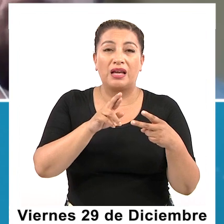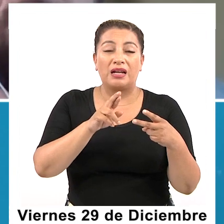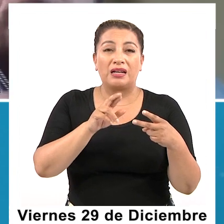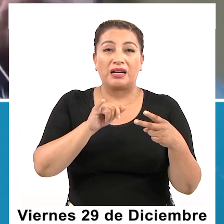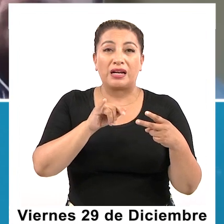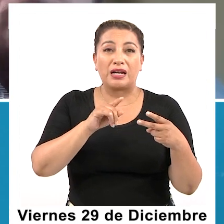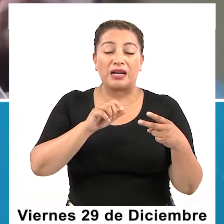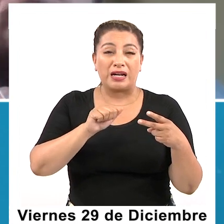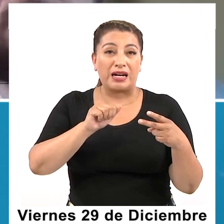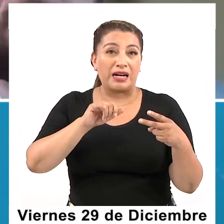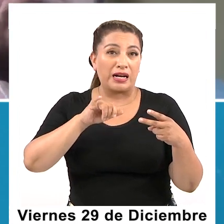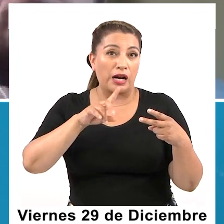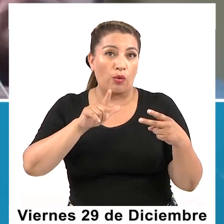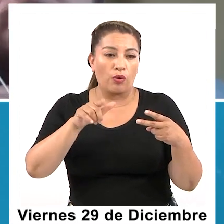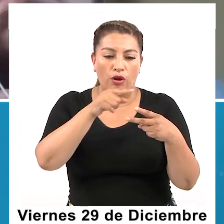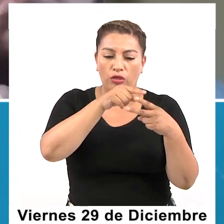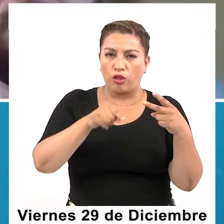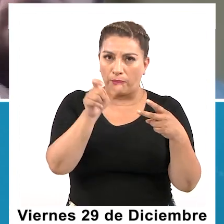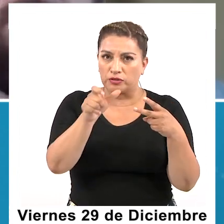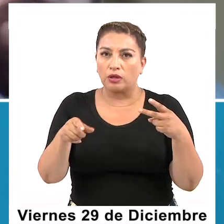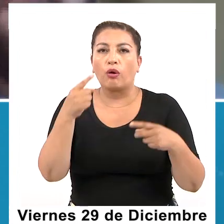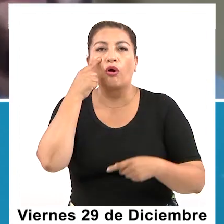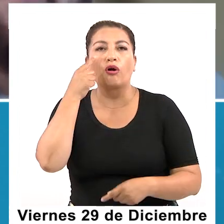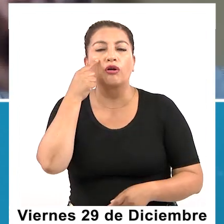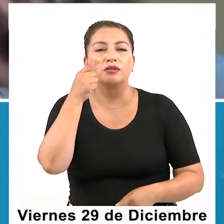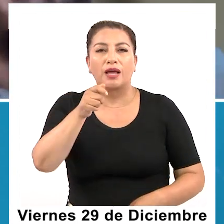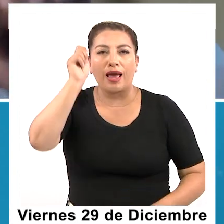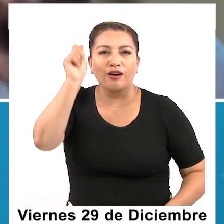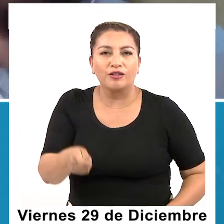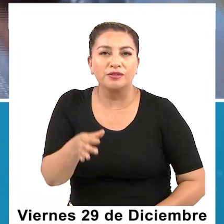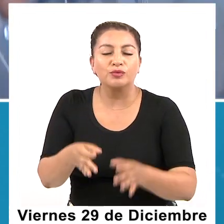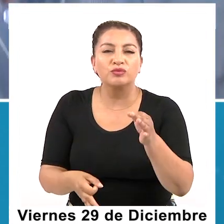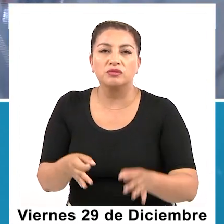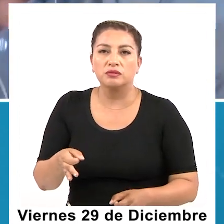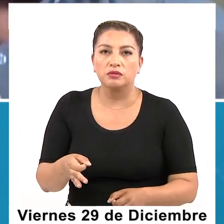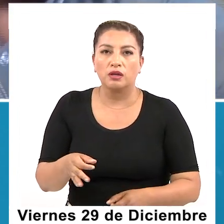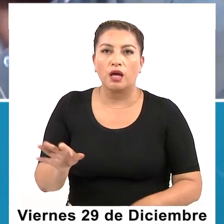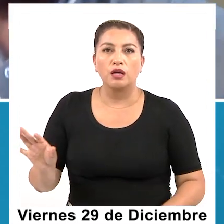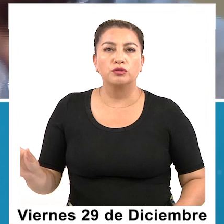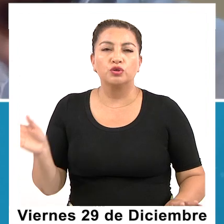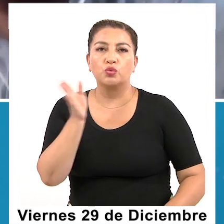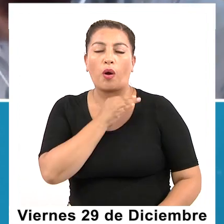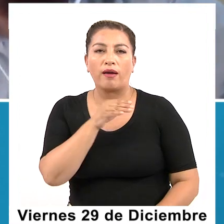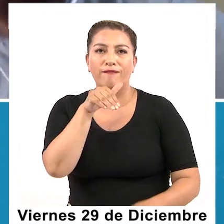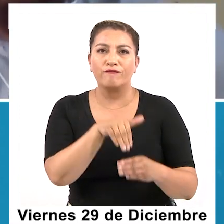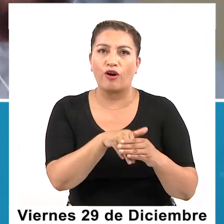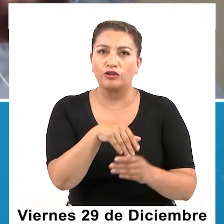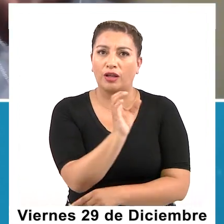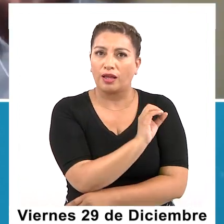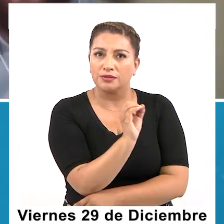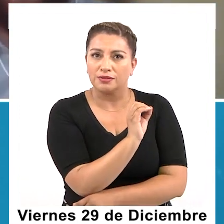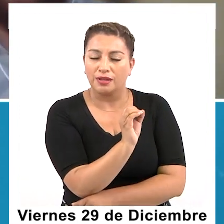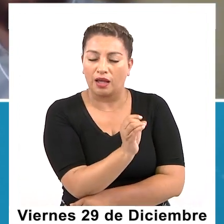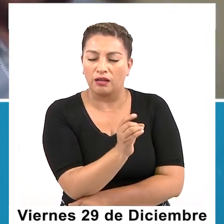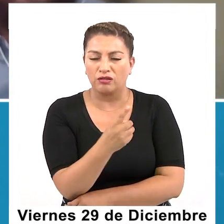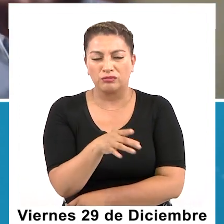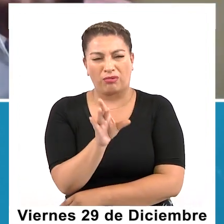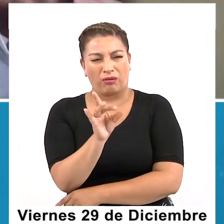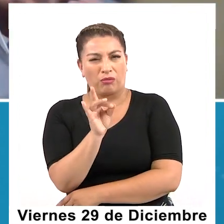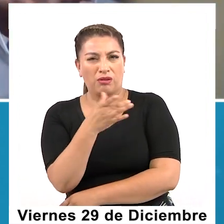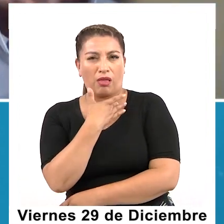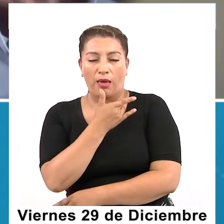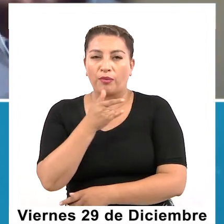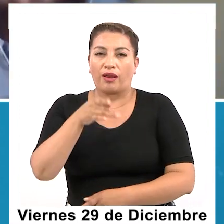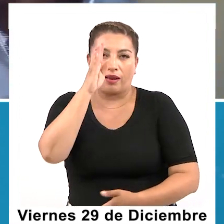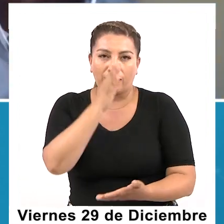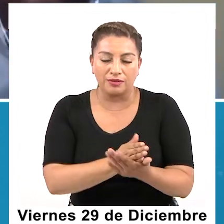de la Fiscalía Regional, y son dos elementos conocidos por la Corte y que en realidad ninguno recibió ningún voto. Entonces llama también la atención